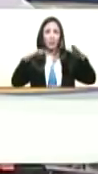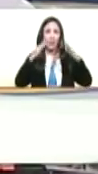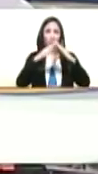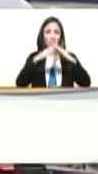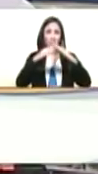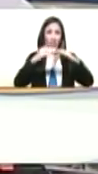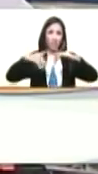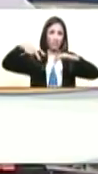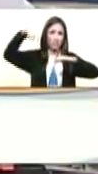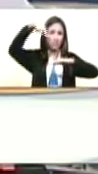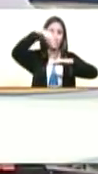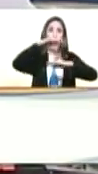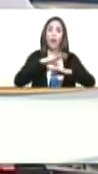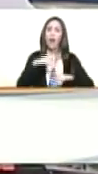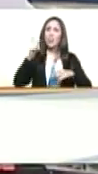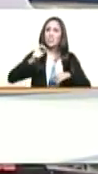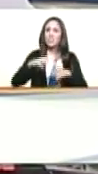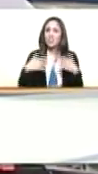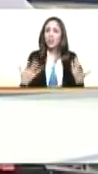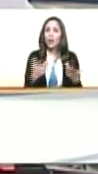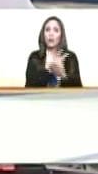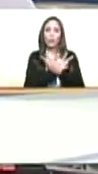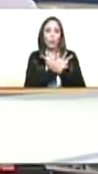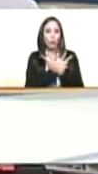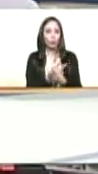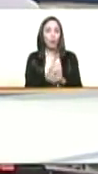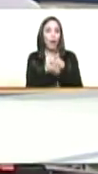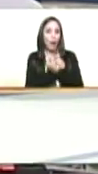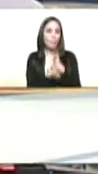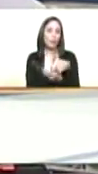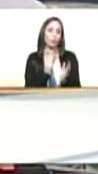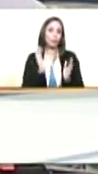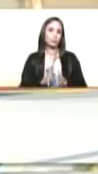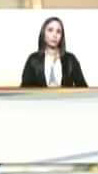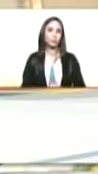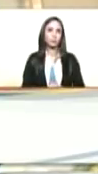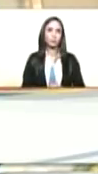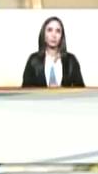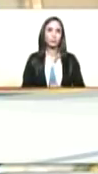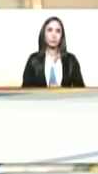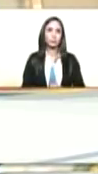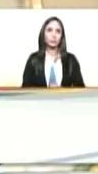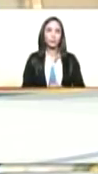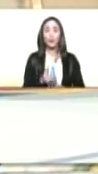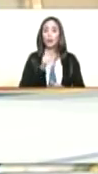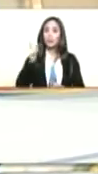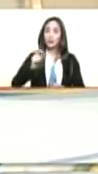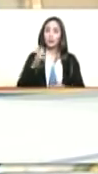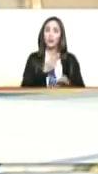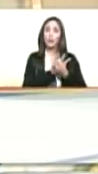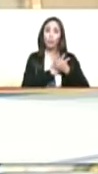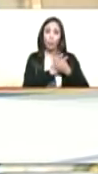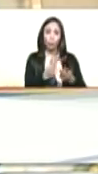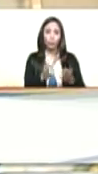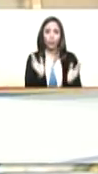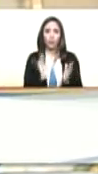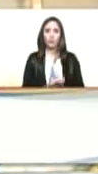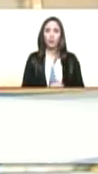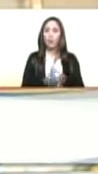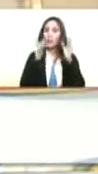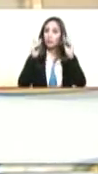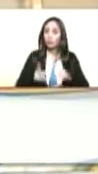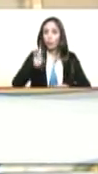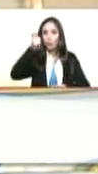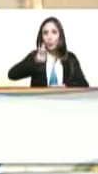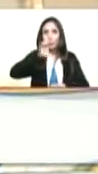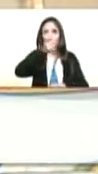necesita? Voluntad de trabajo y creer en la producción agrourbana. Y vamos a apoyar entonces con todos los recursos, todos, atención